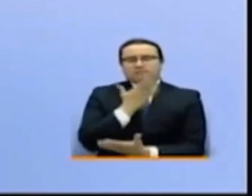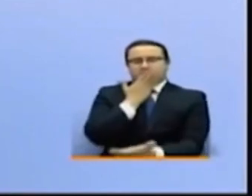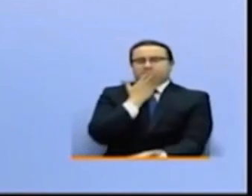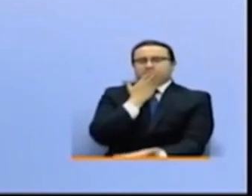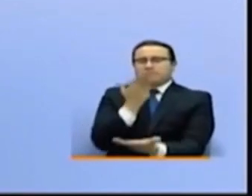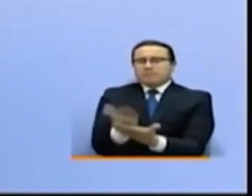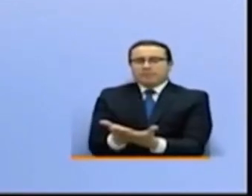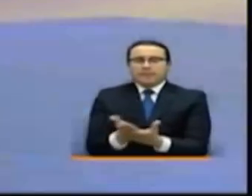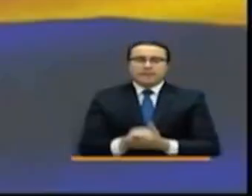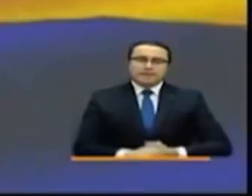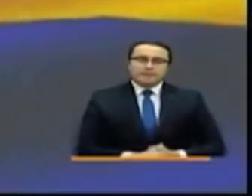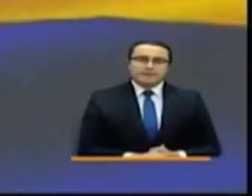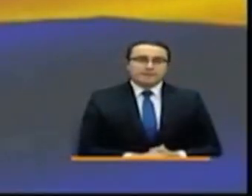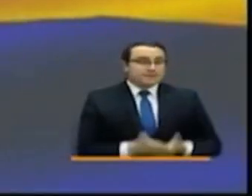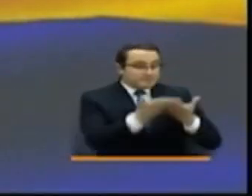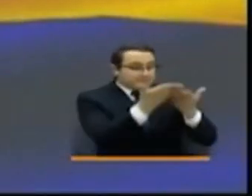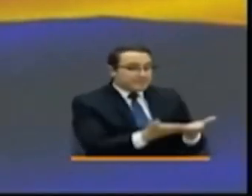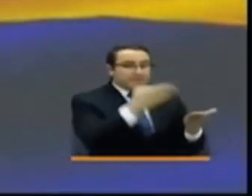es para ella, la niña arhuaca,